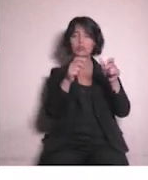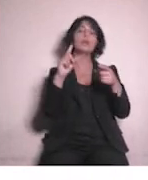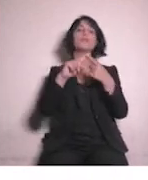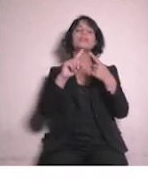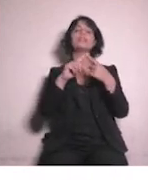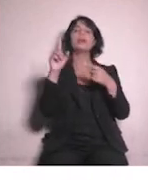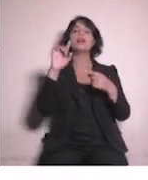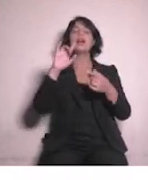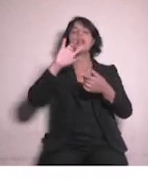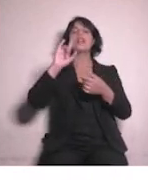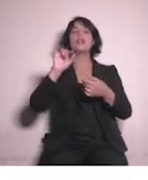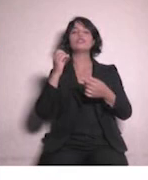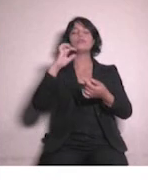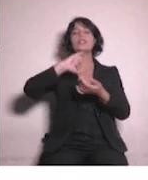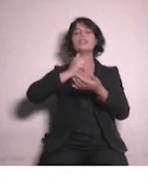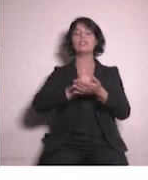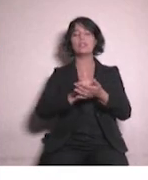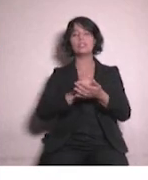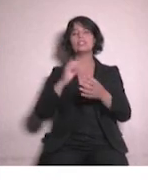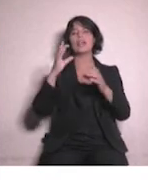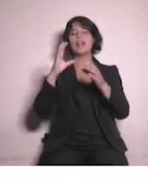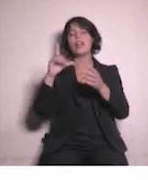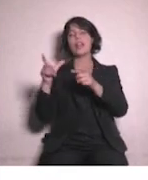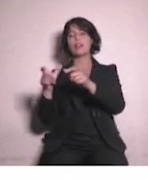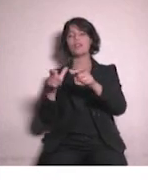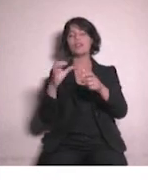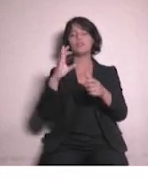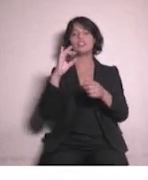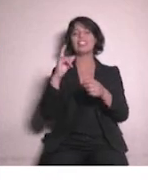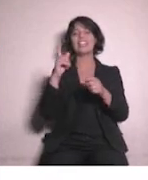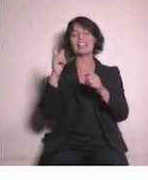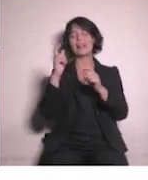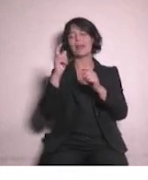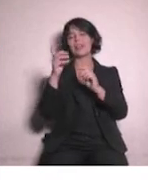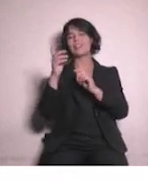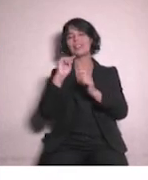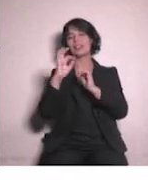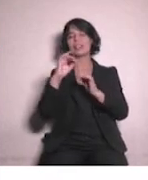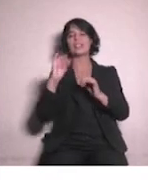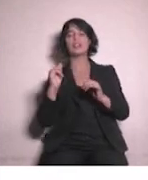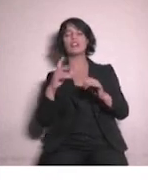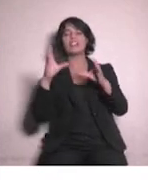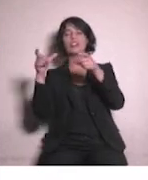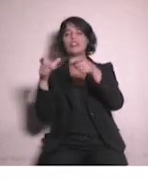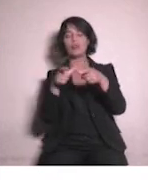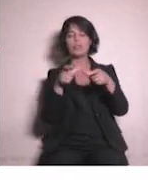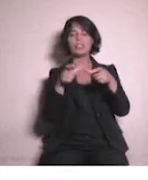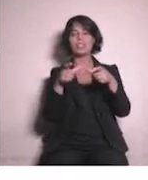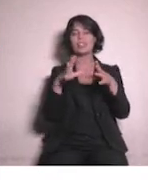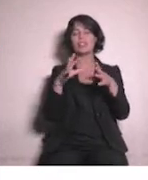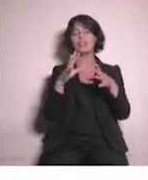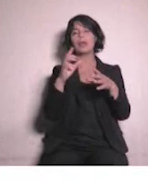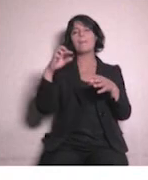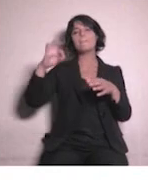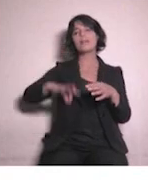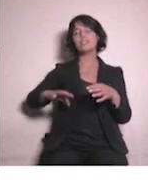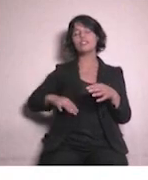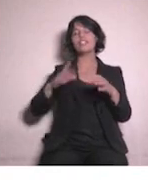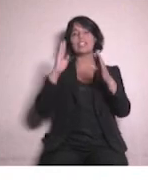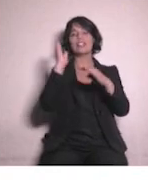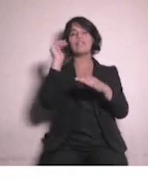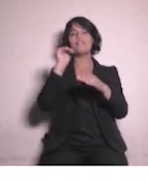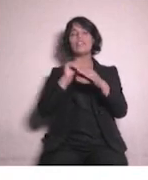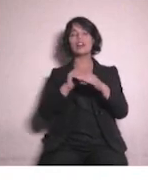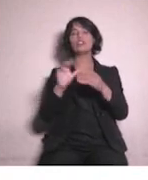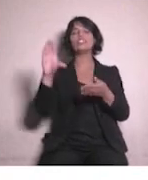la Superintendencia de Pensiones, la Comisión Clasificadora de Riesgo, el Comité Técnico de Inversiones y el Banco Central. Debemos cumplir